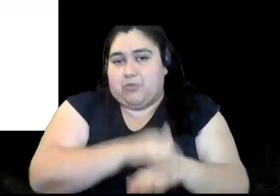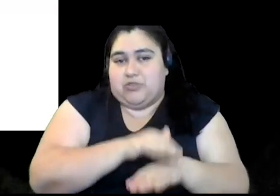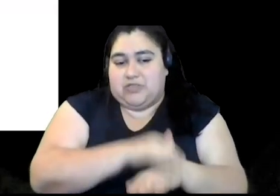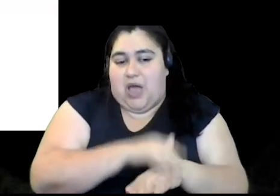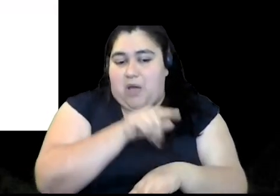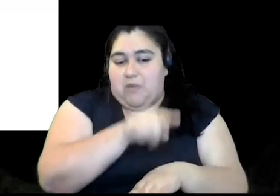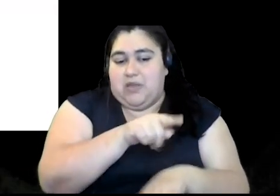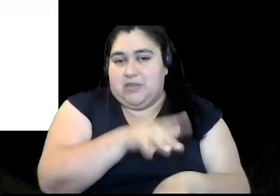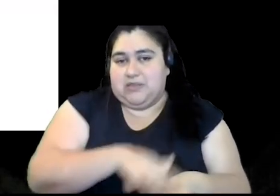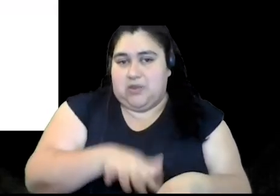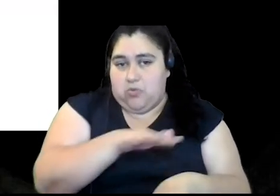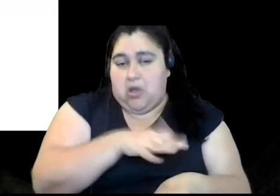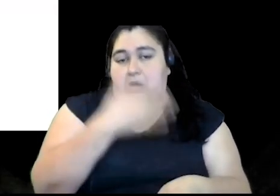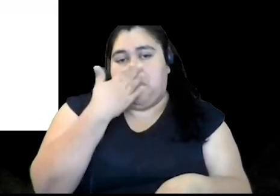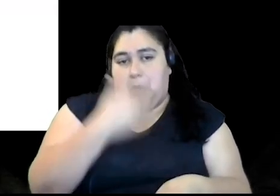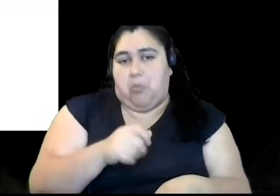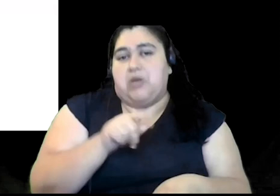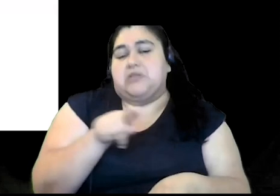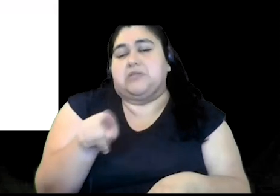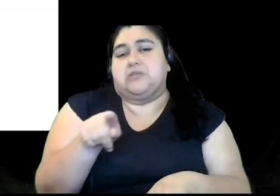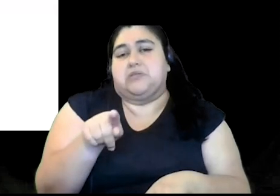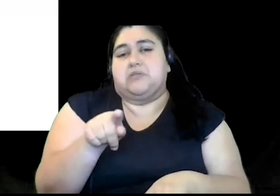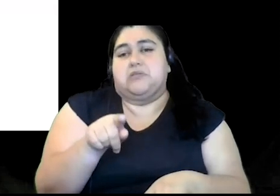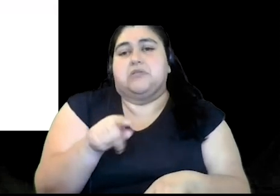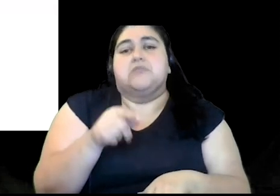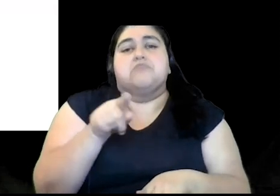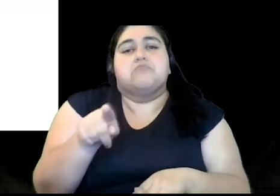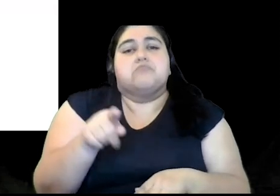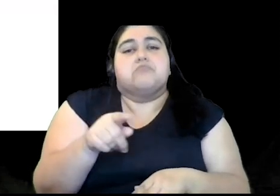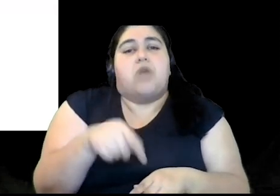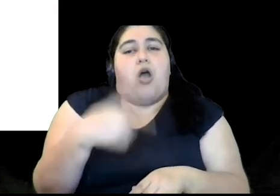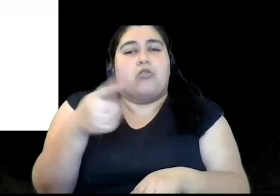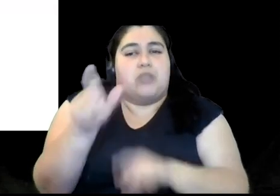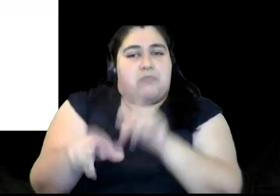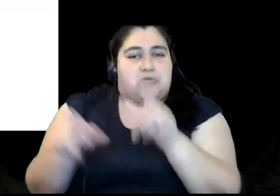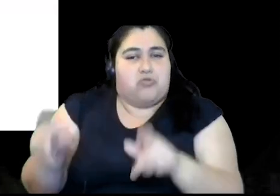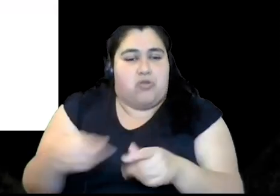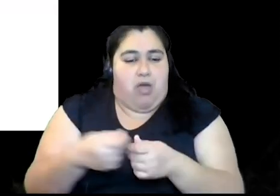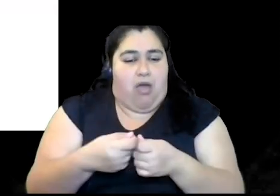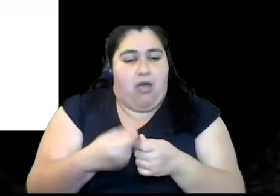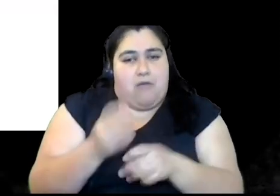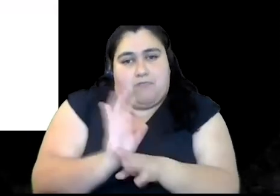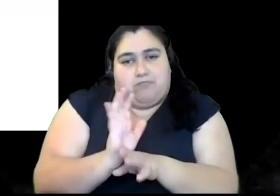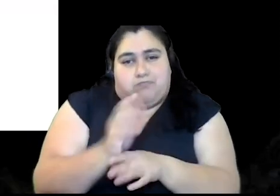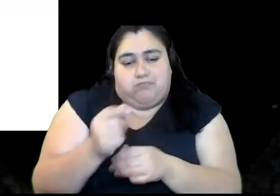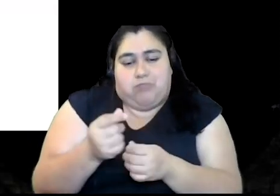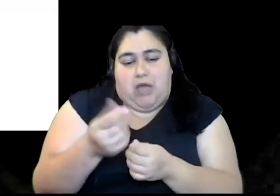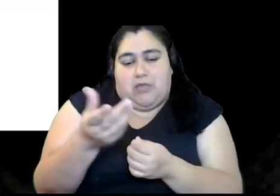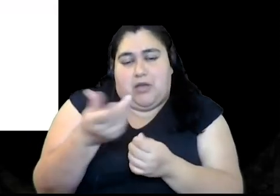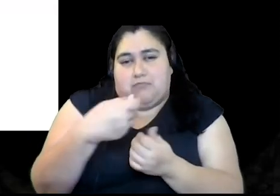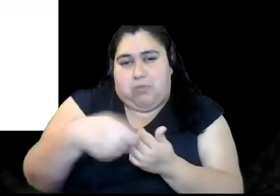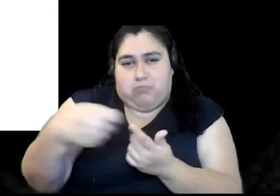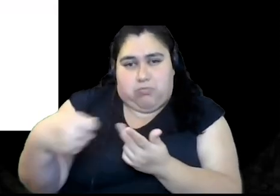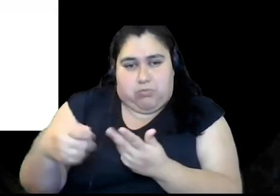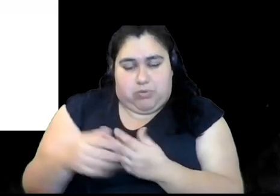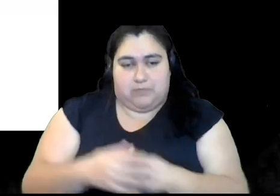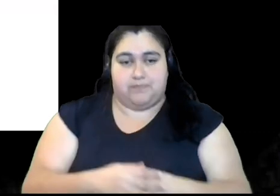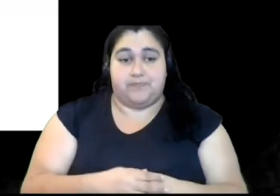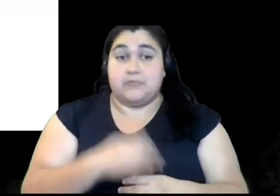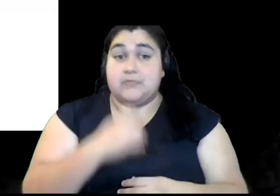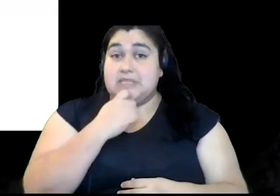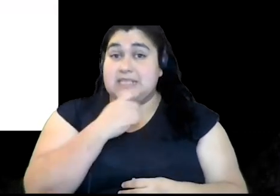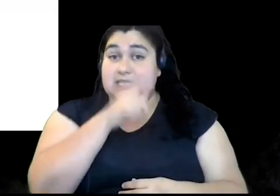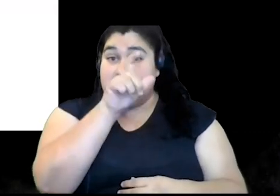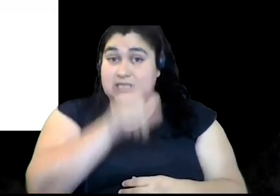y luego asignar las rentas netas al resto de los herederos. Si esa cónyuge supérstite, a